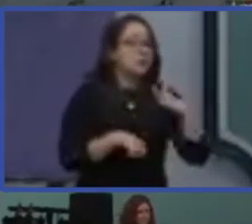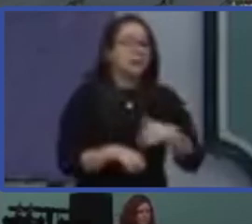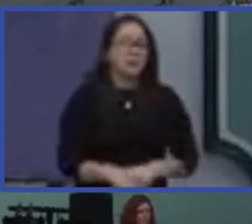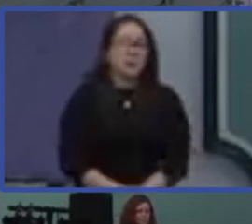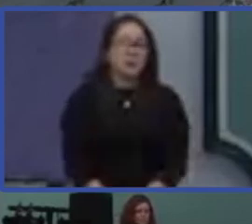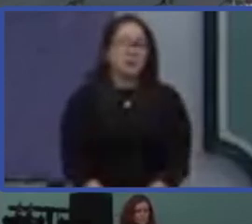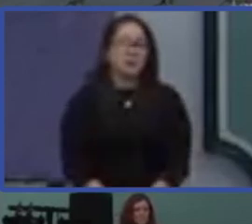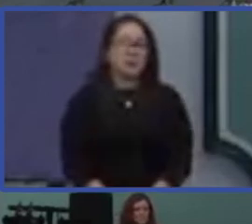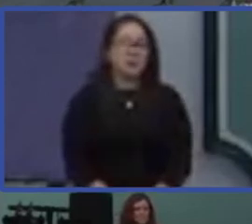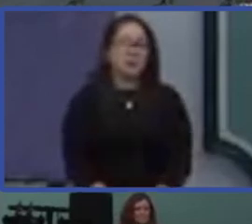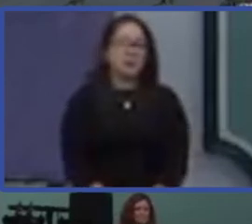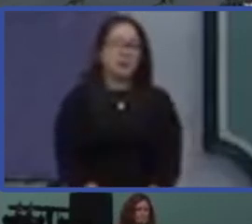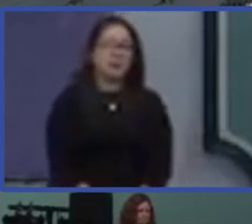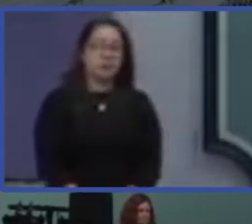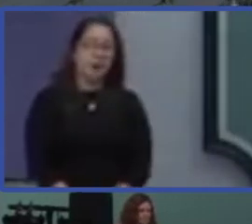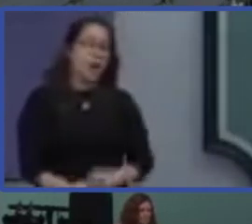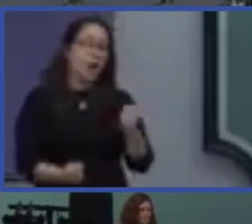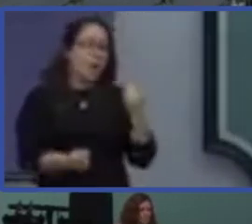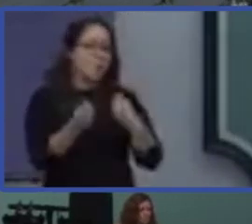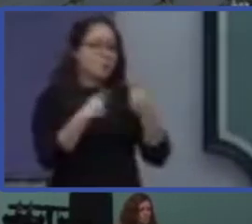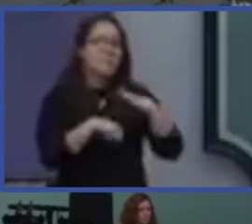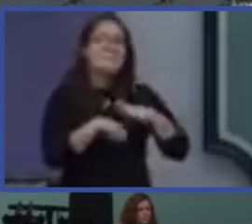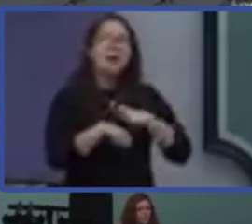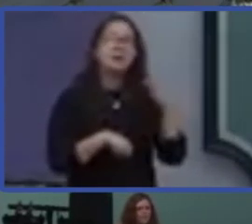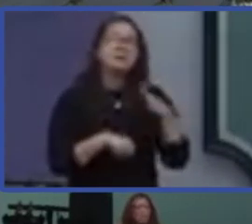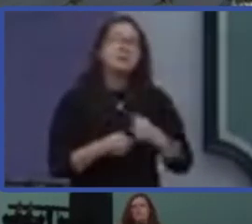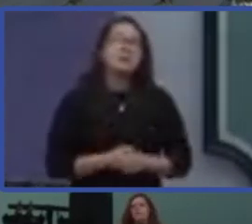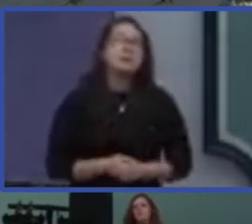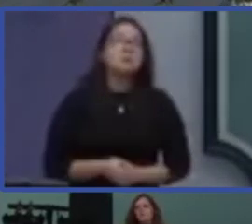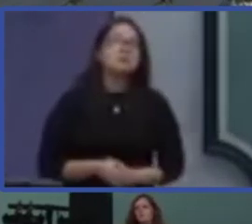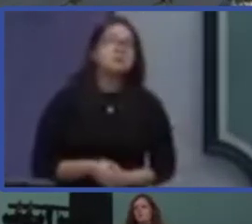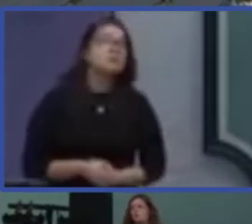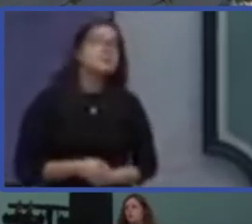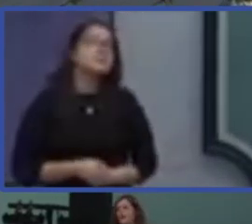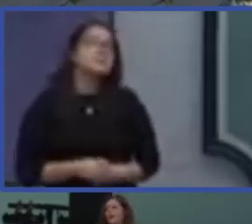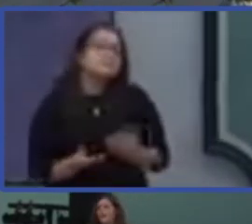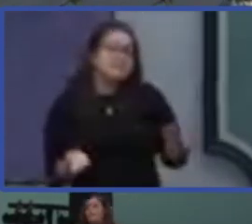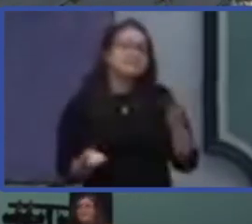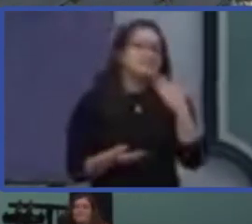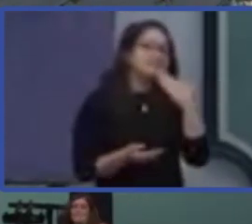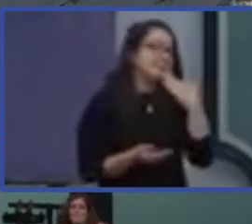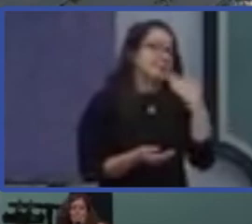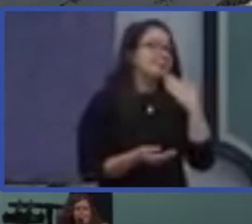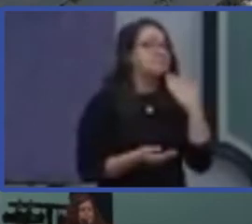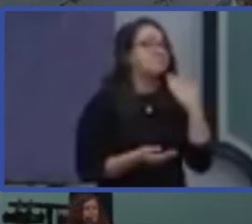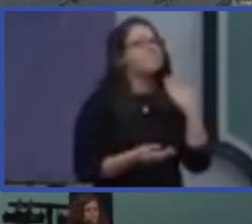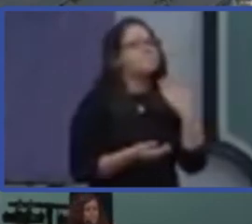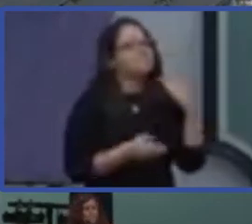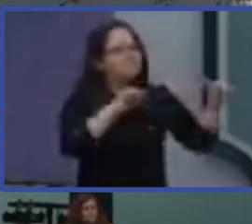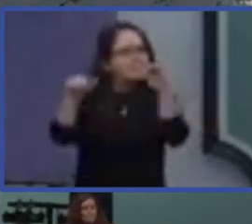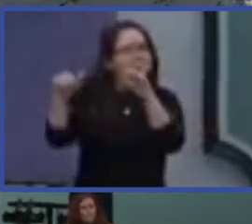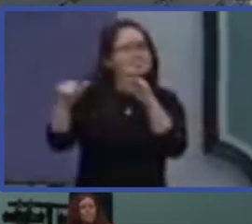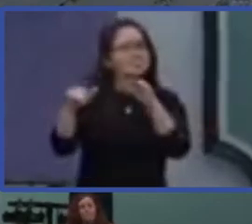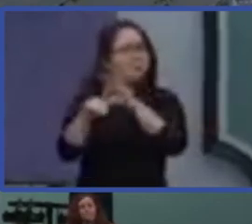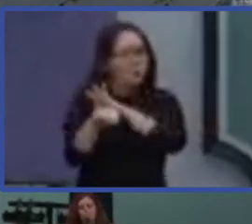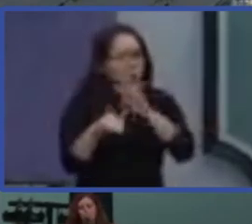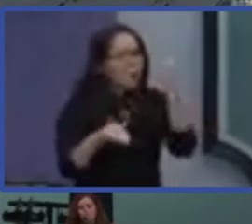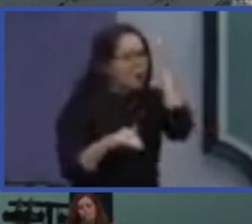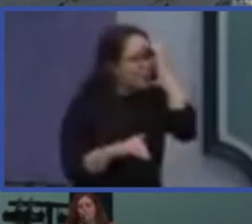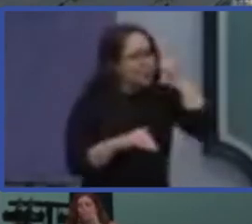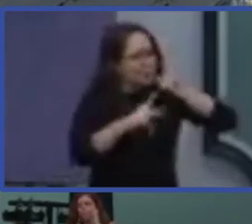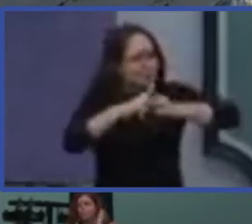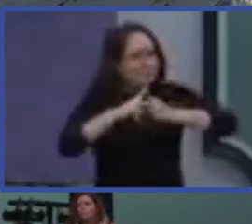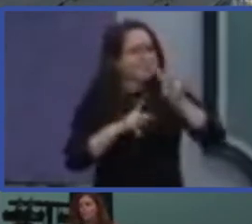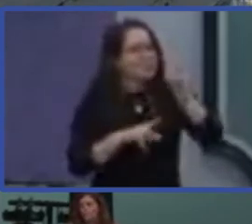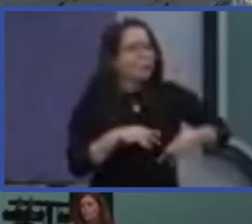¿alguna otra cosa que les intrigue sobre el infinito? bueno pues los invito a que se acerquen a las matemáticas de verdad son una